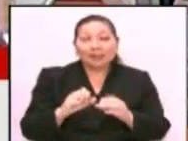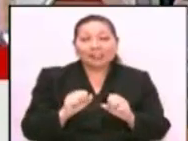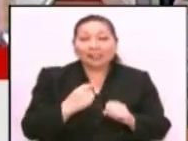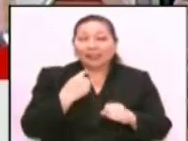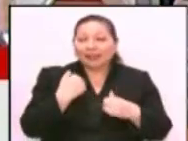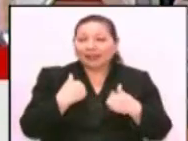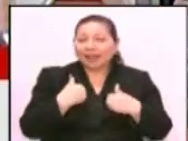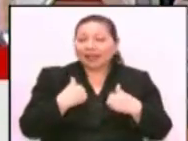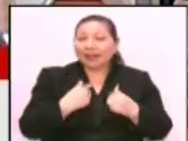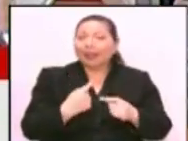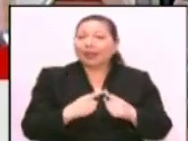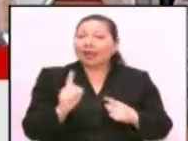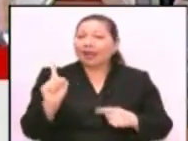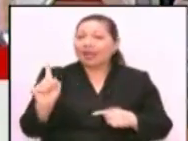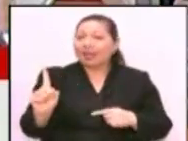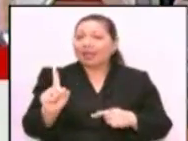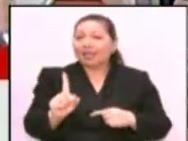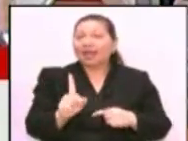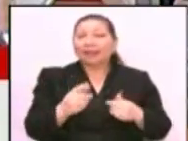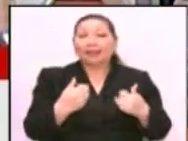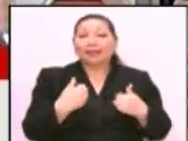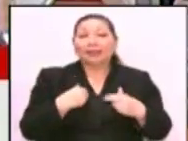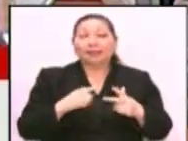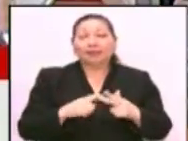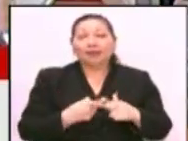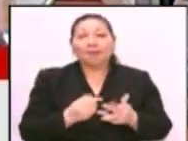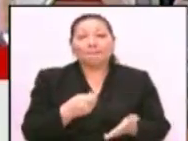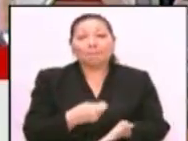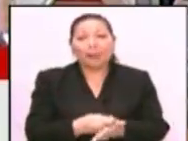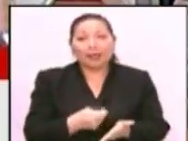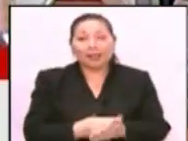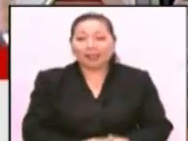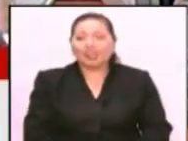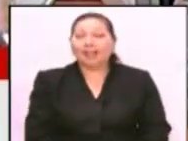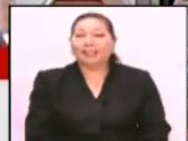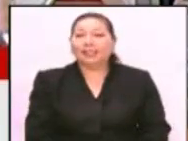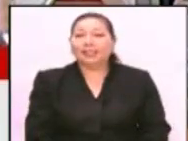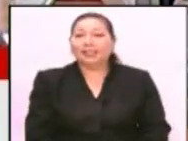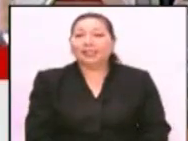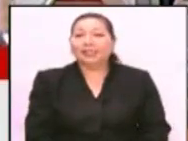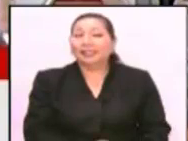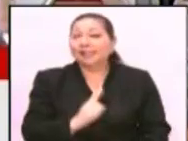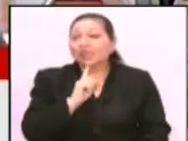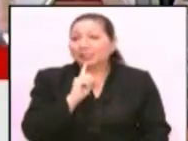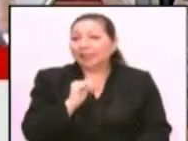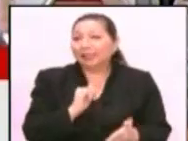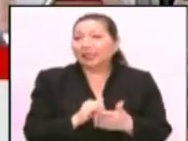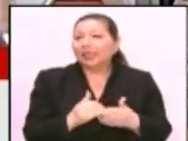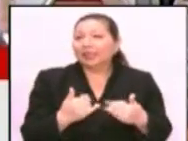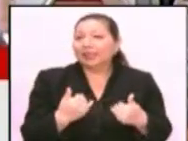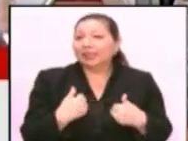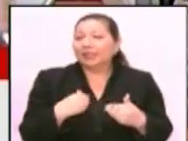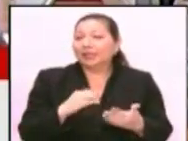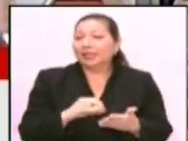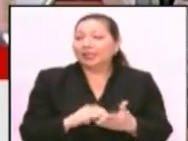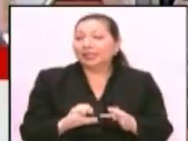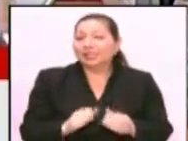establece, que cada taller tiene que comenzar a pagar sus consumos, ¿no es cierto? Si es el empresario tiene que